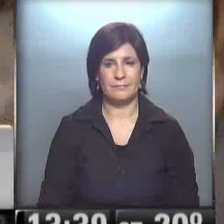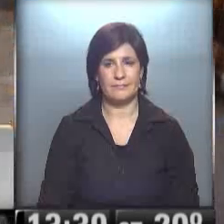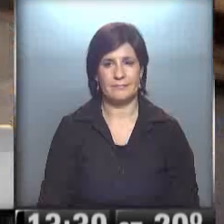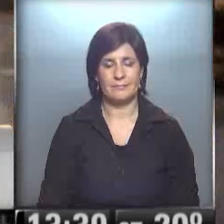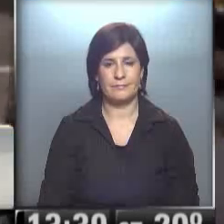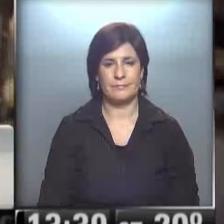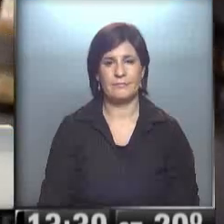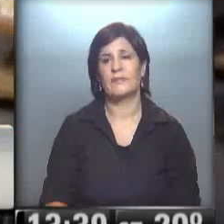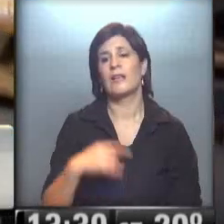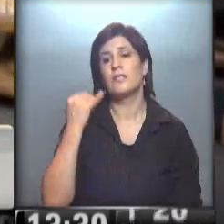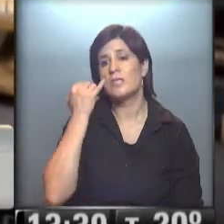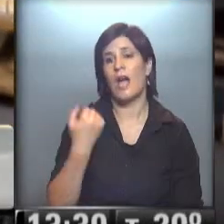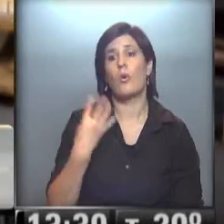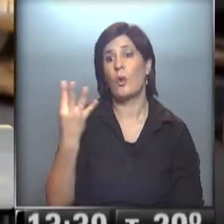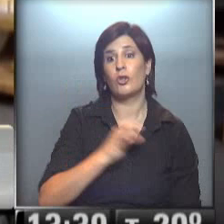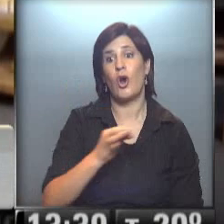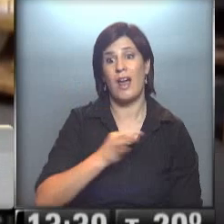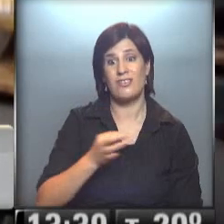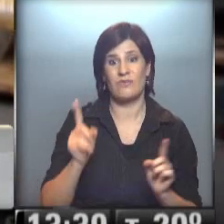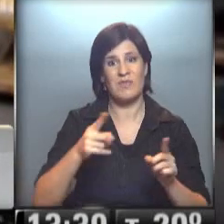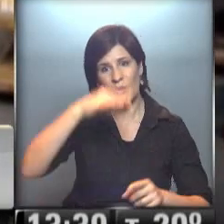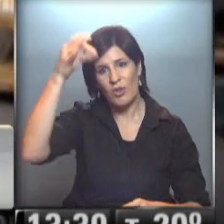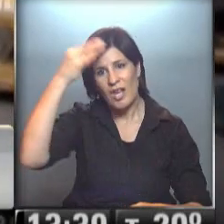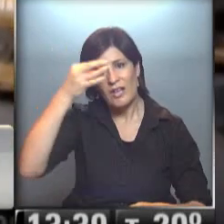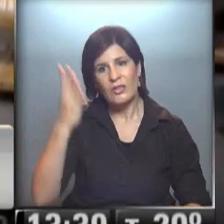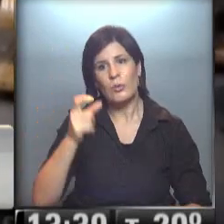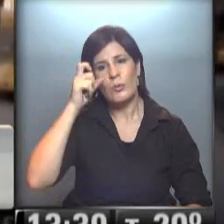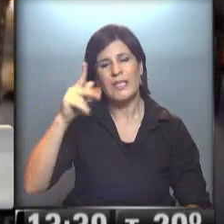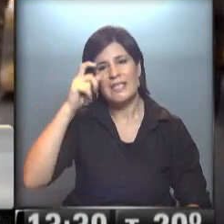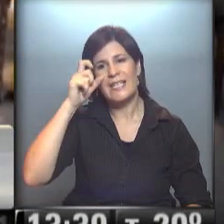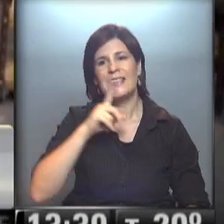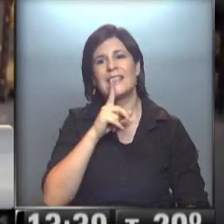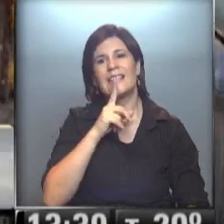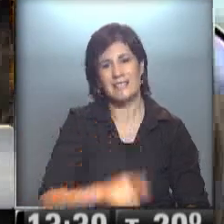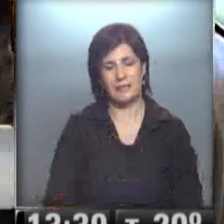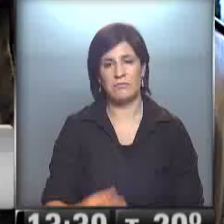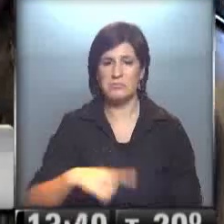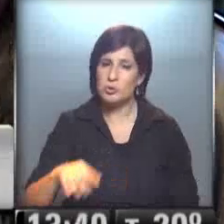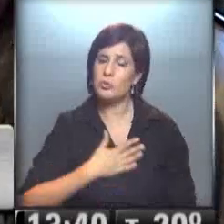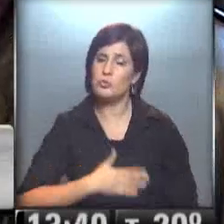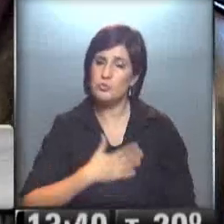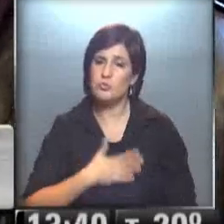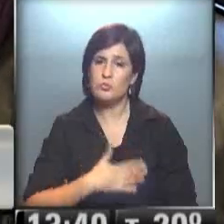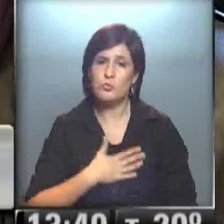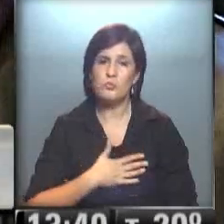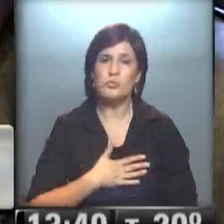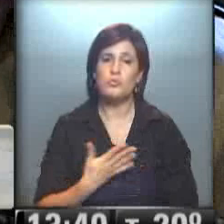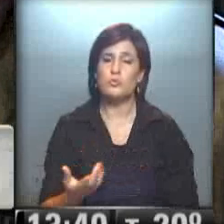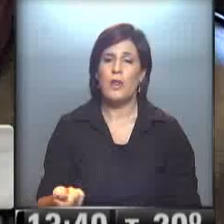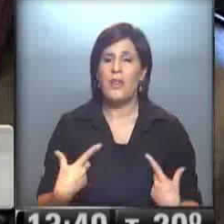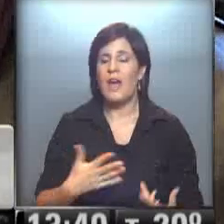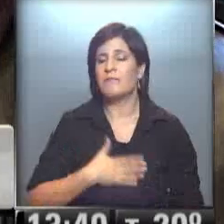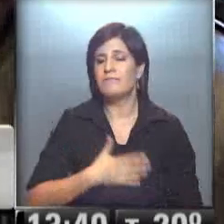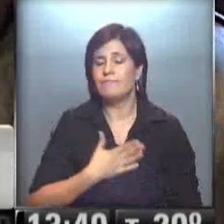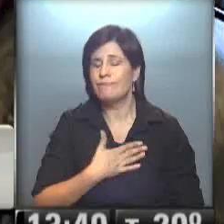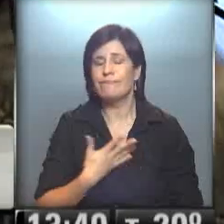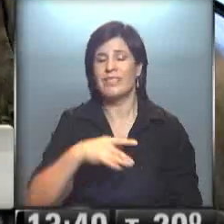una cuarta temporada ahí en el teatro bequet y y Bueno estamos teniendo mucha mucha alegría También por